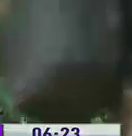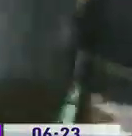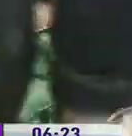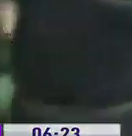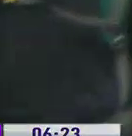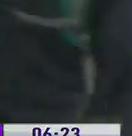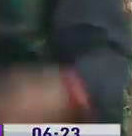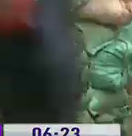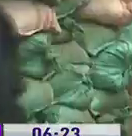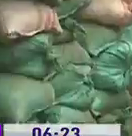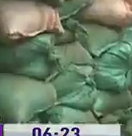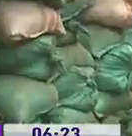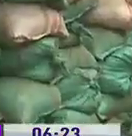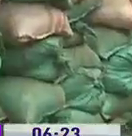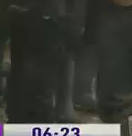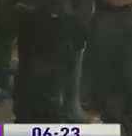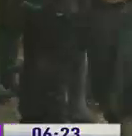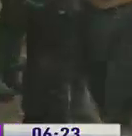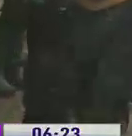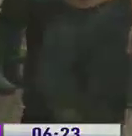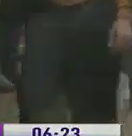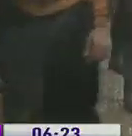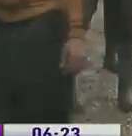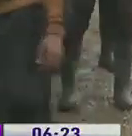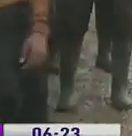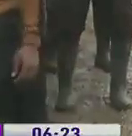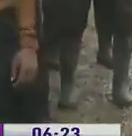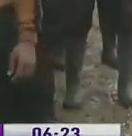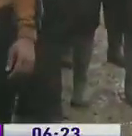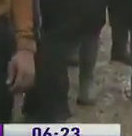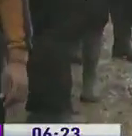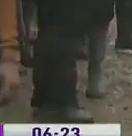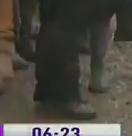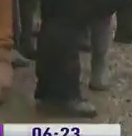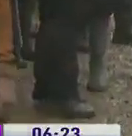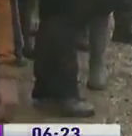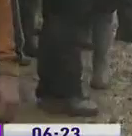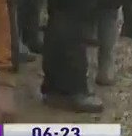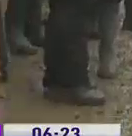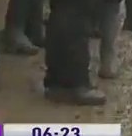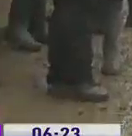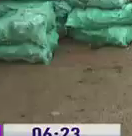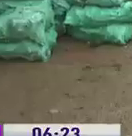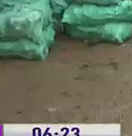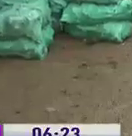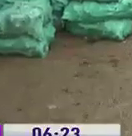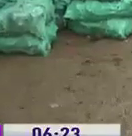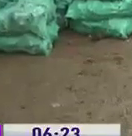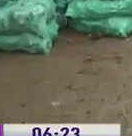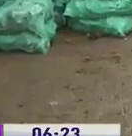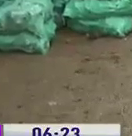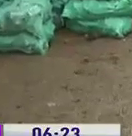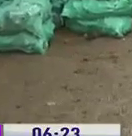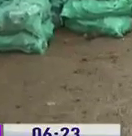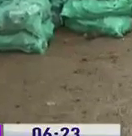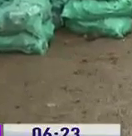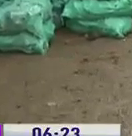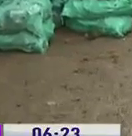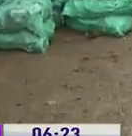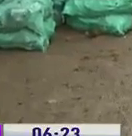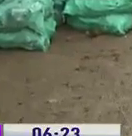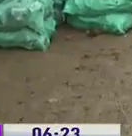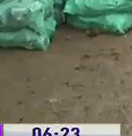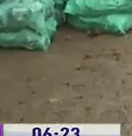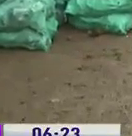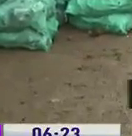a 623 es tipo de pausa son las 6 y 23 en la mañana autoridades de control realizaron ibarra la evaluación de la primera fase